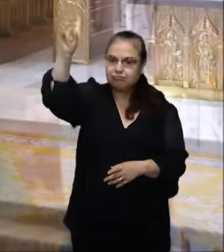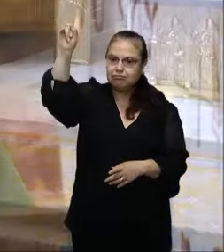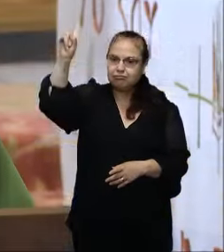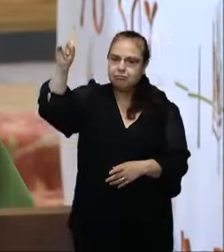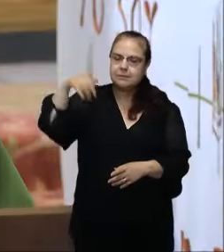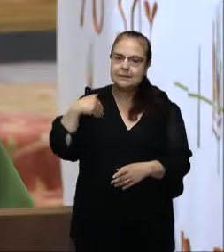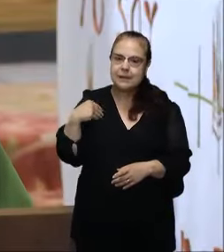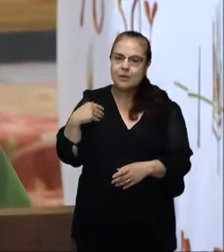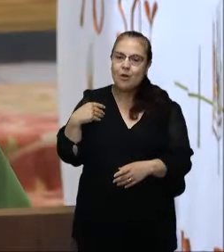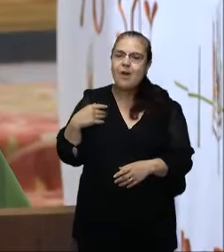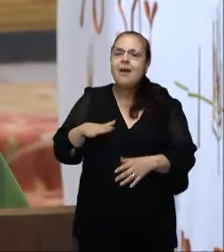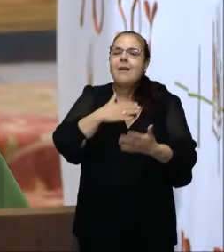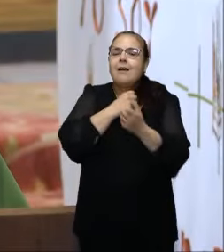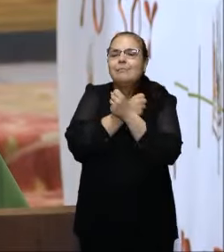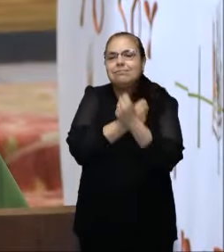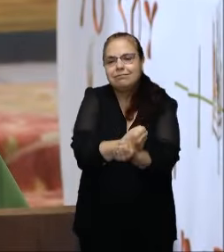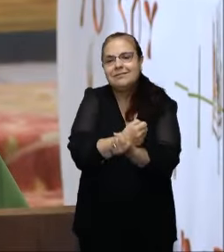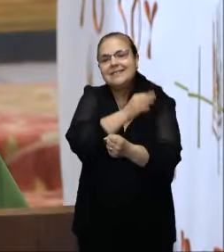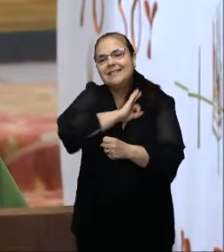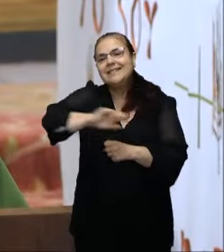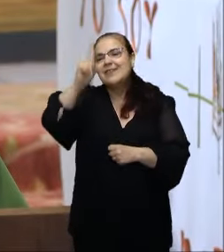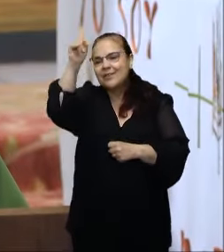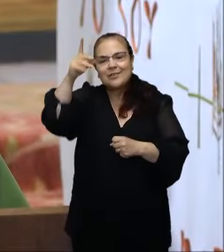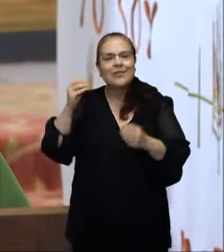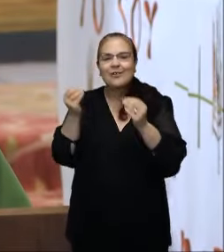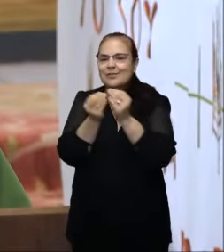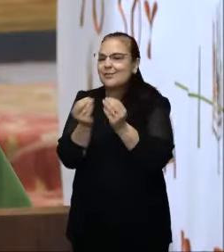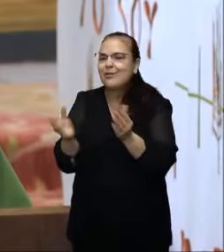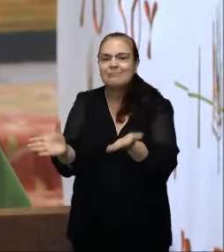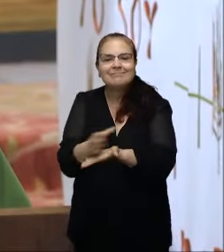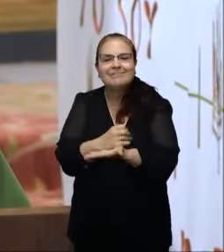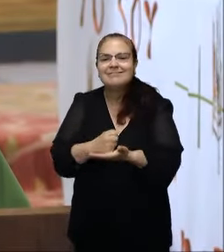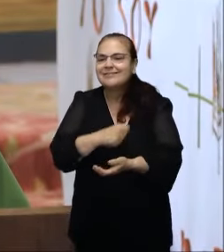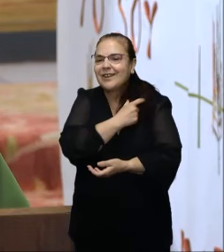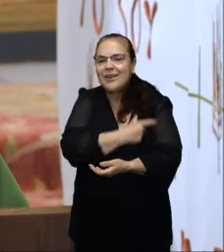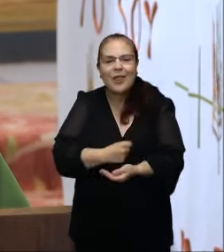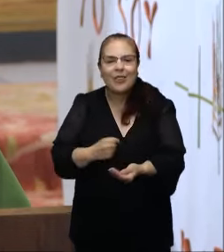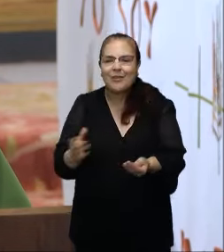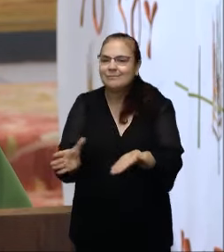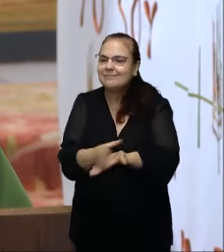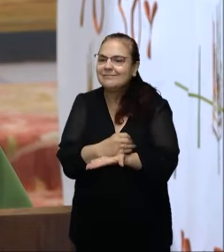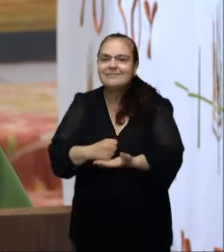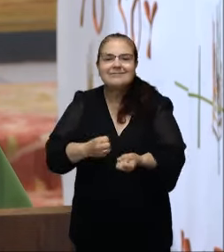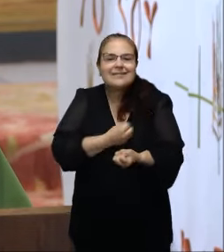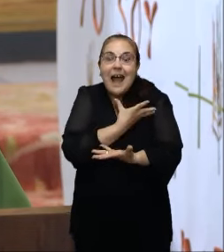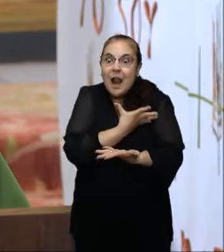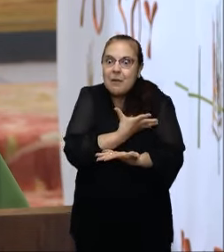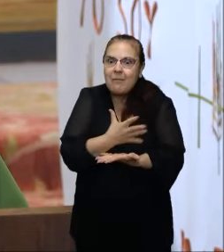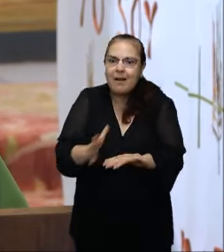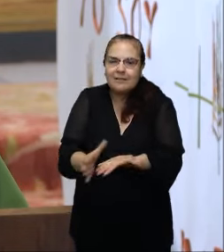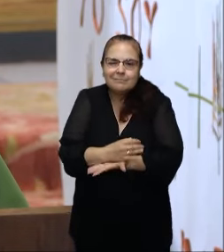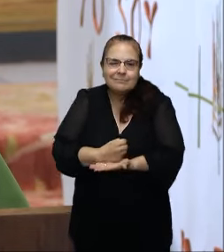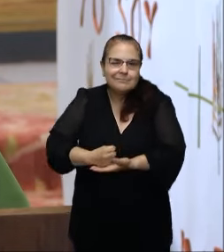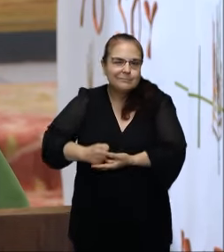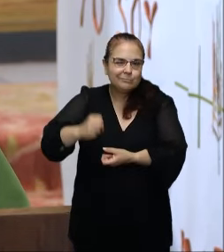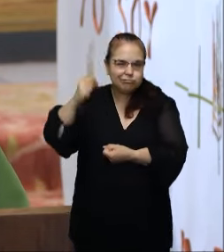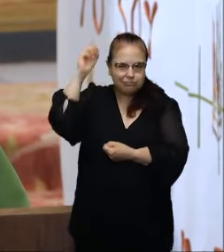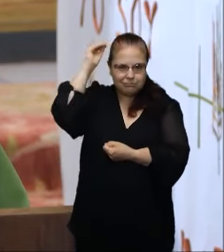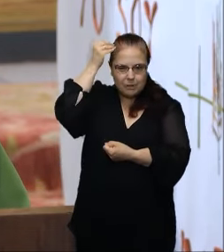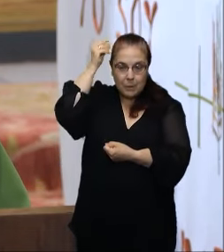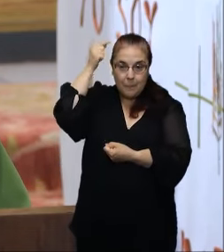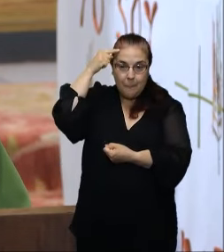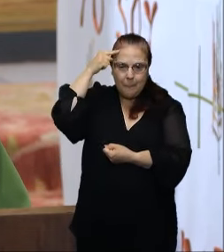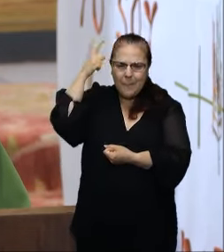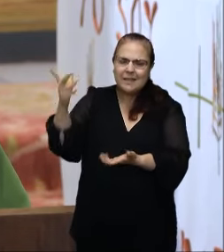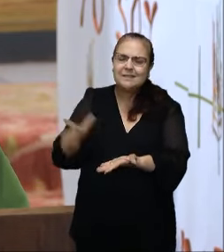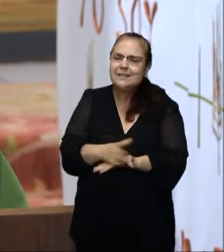Amarás al Señor tu Dios con todo tu corazón, con toda tu alma, con toda tu mente, con todo tu